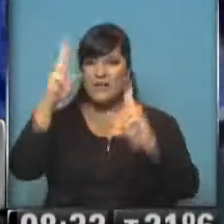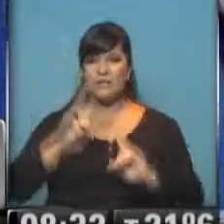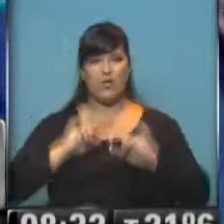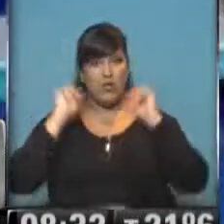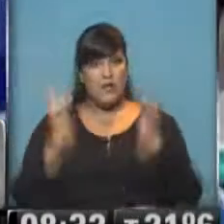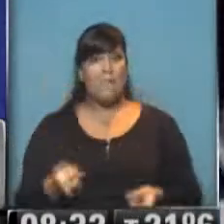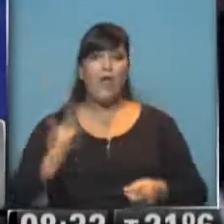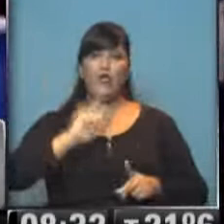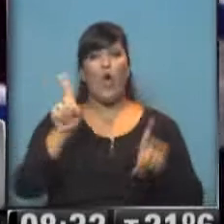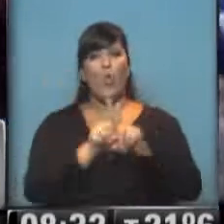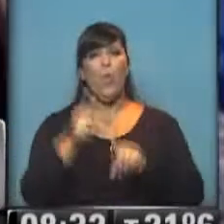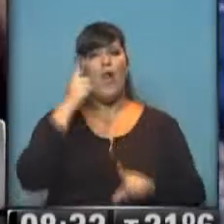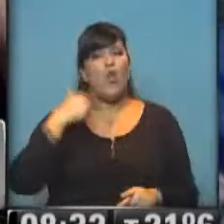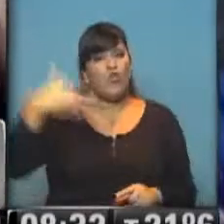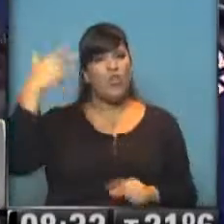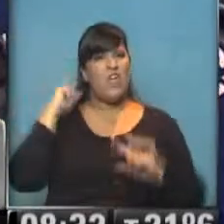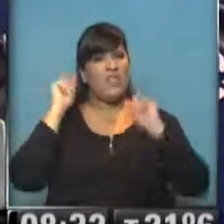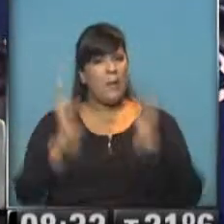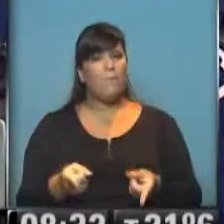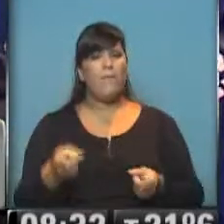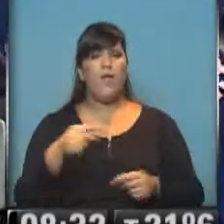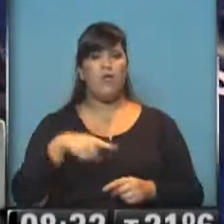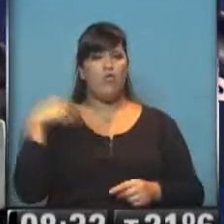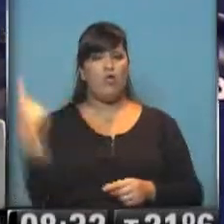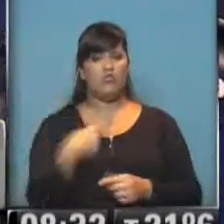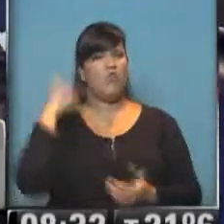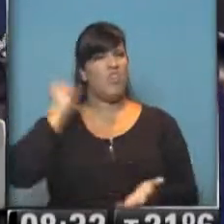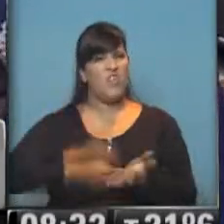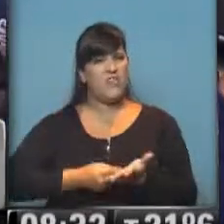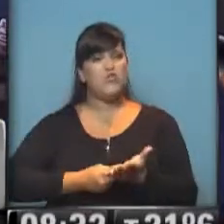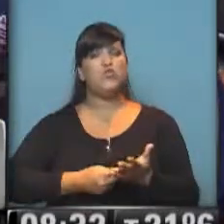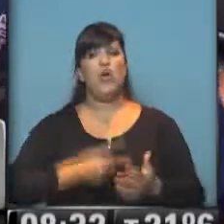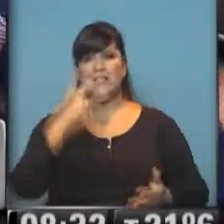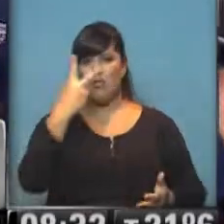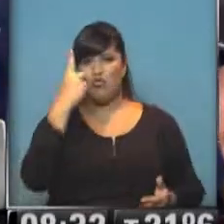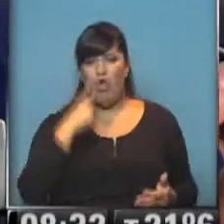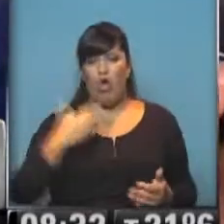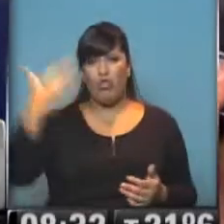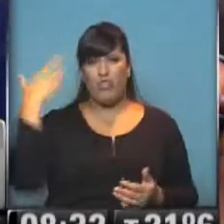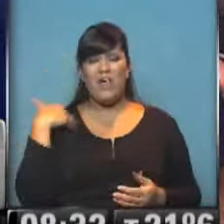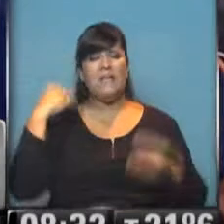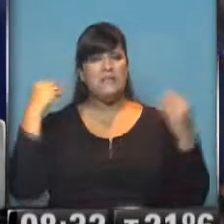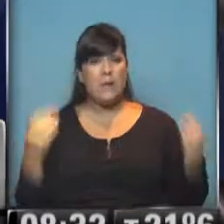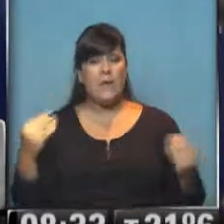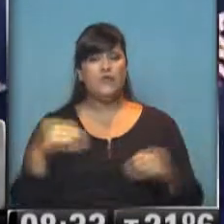No como ocurrió el otro día cuando también tomamos una decisión ejemplar hace 48 horas, cuando